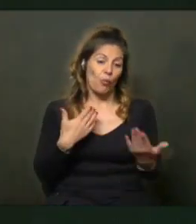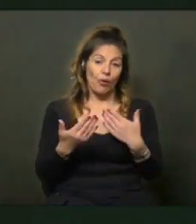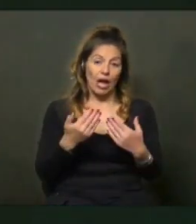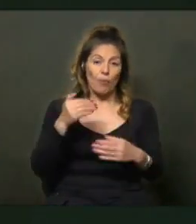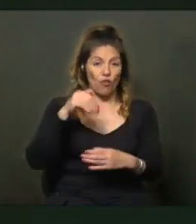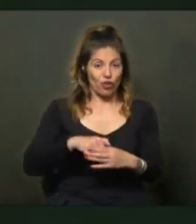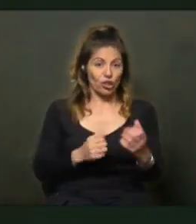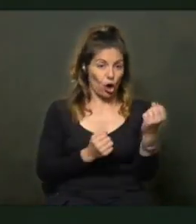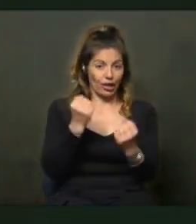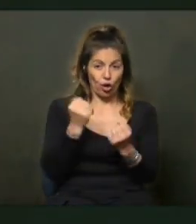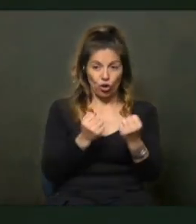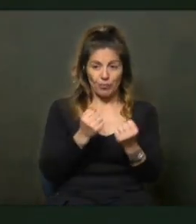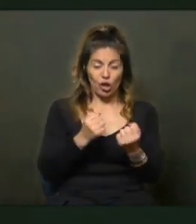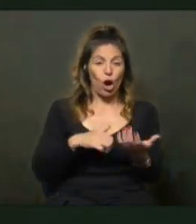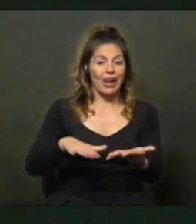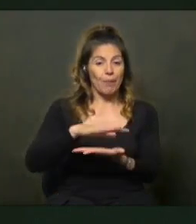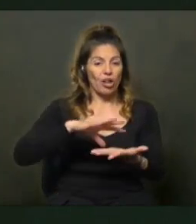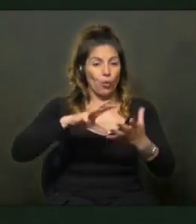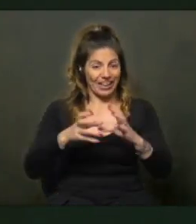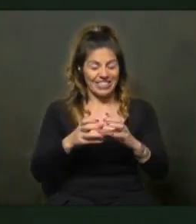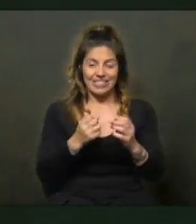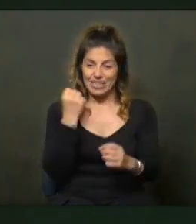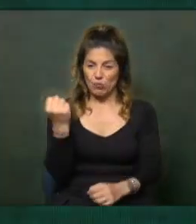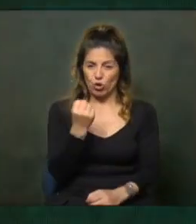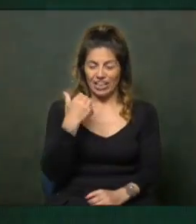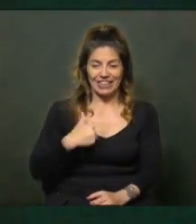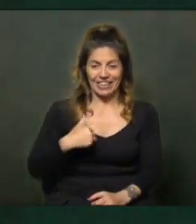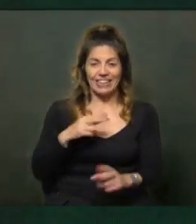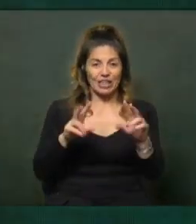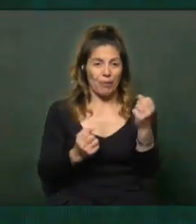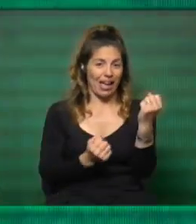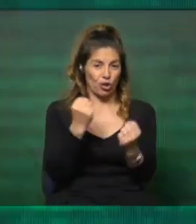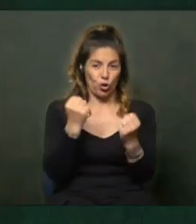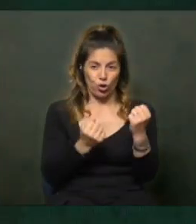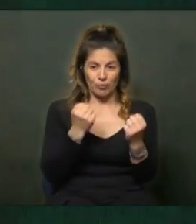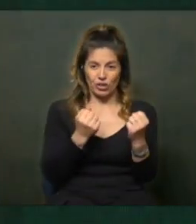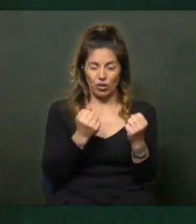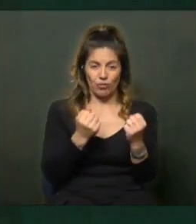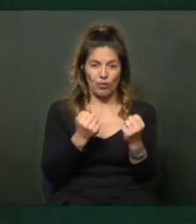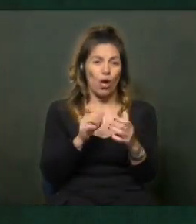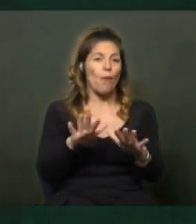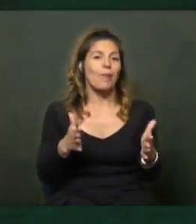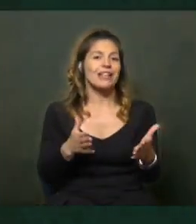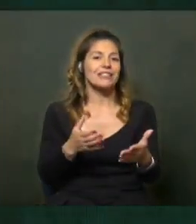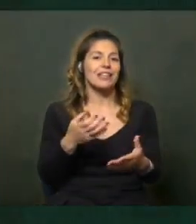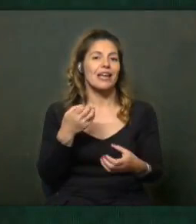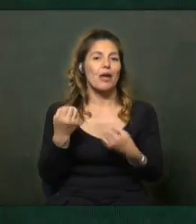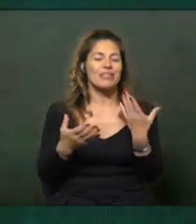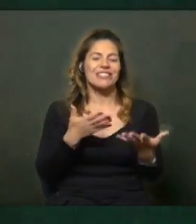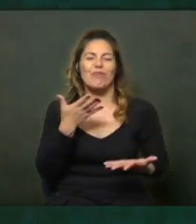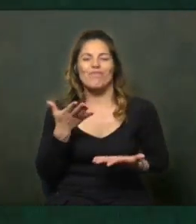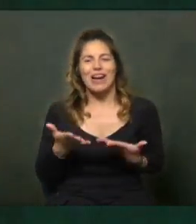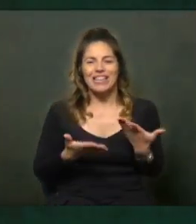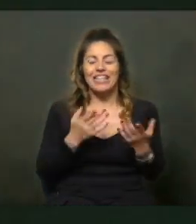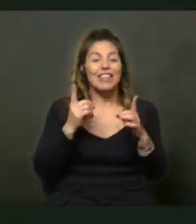económico en marco de una crisis importante Argentina en materia económica Eh bueno parece expresarse ese ese malestar